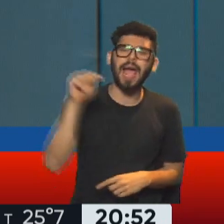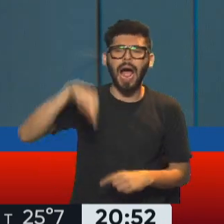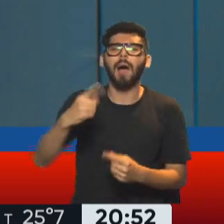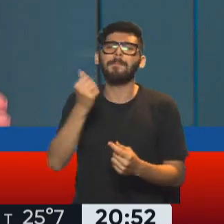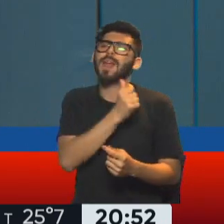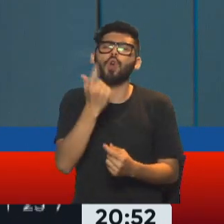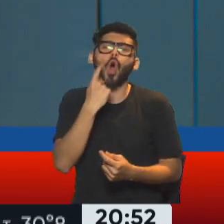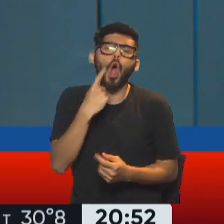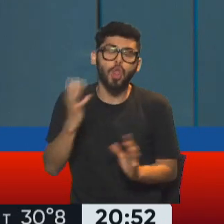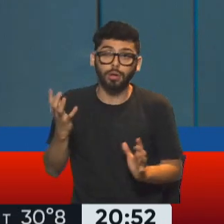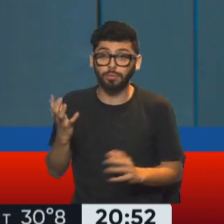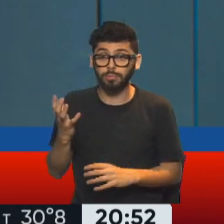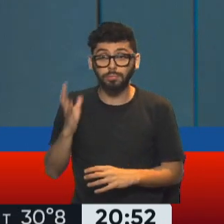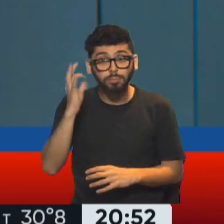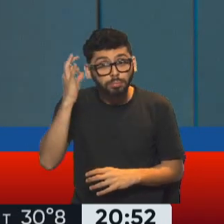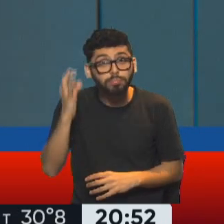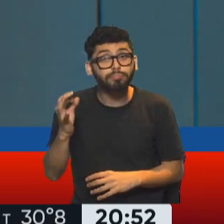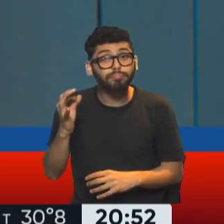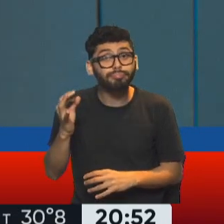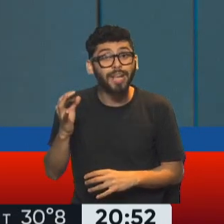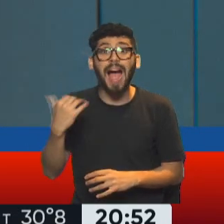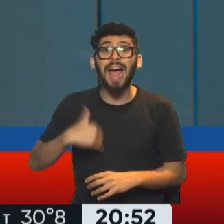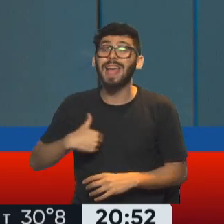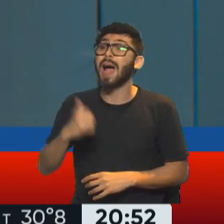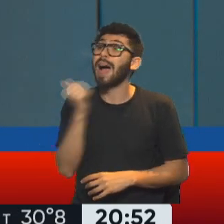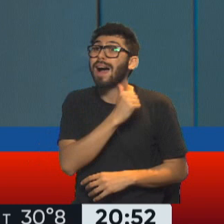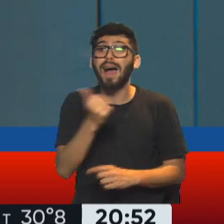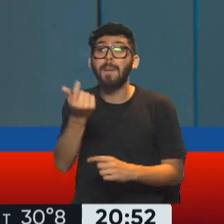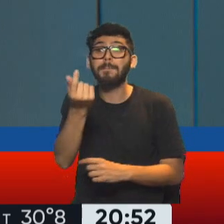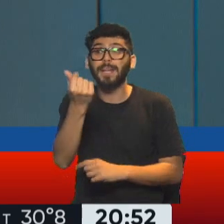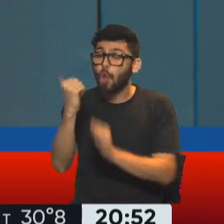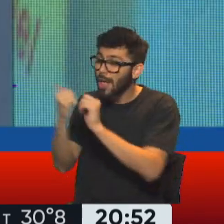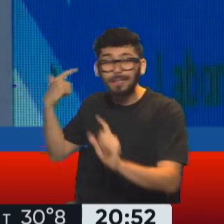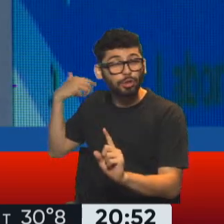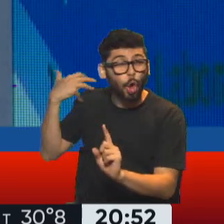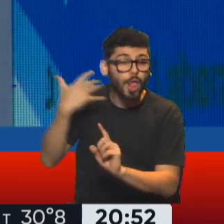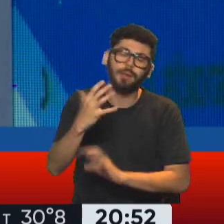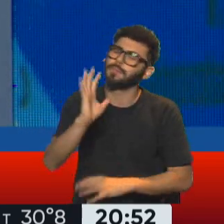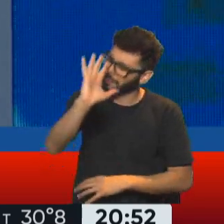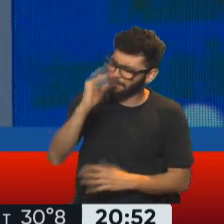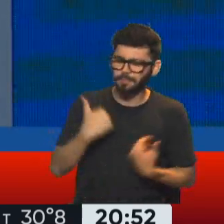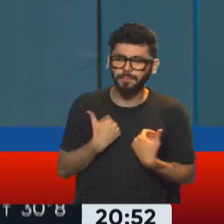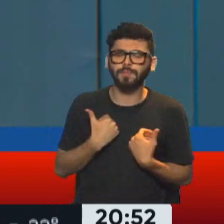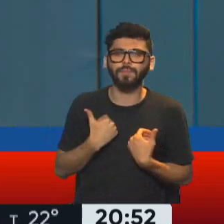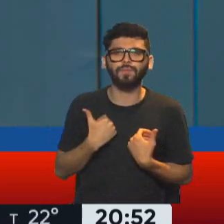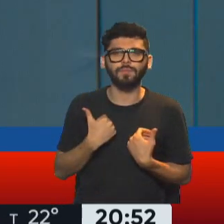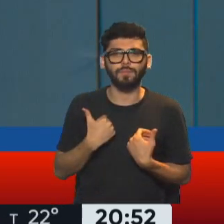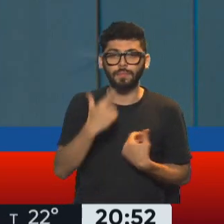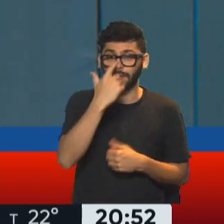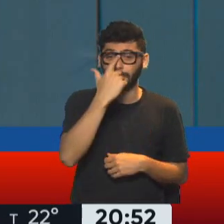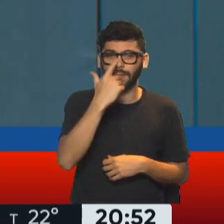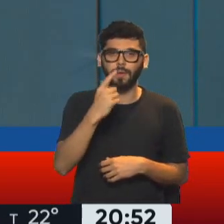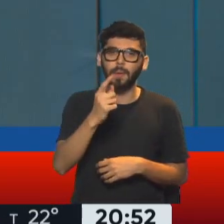Bueno, históricamente el precio de los medicamentos en la Argentina, porque yo digo, se toma